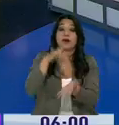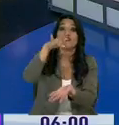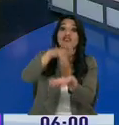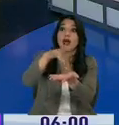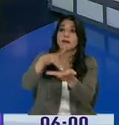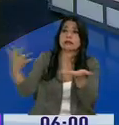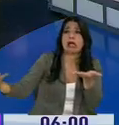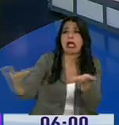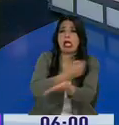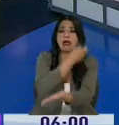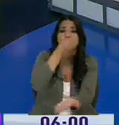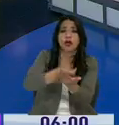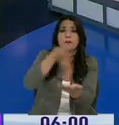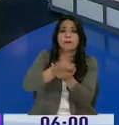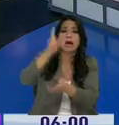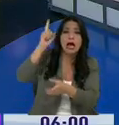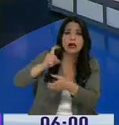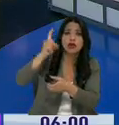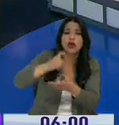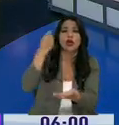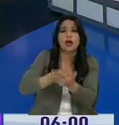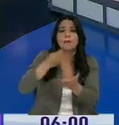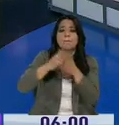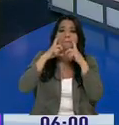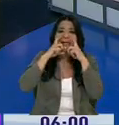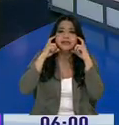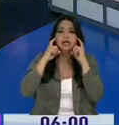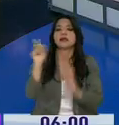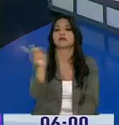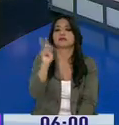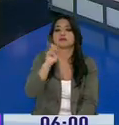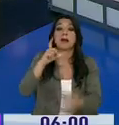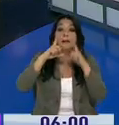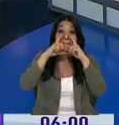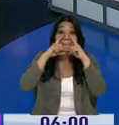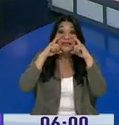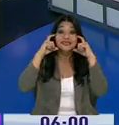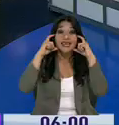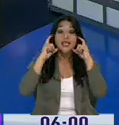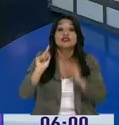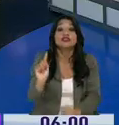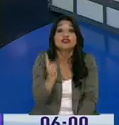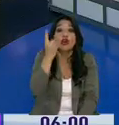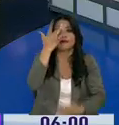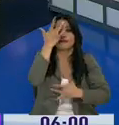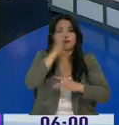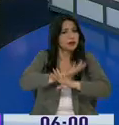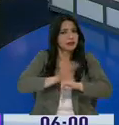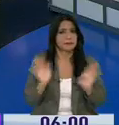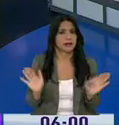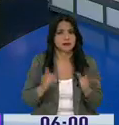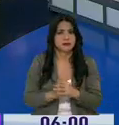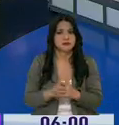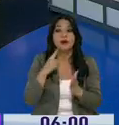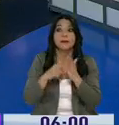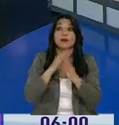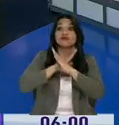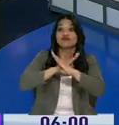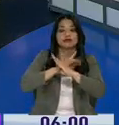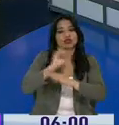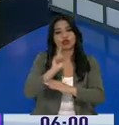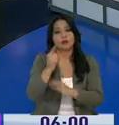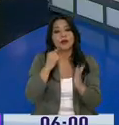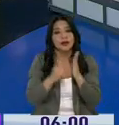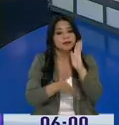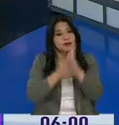alcohol y arrase con las mascarillas. La mascarilla, Ali, sirve únicamente cuando estás enfermo. No es para prevenir, salvo que te vayas a